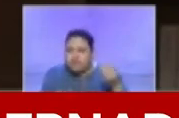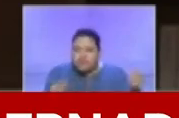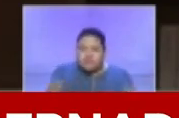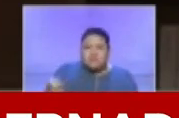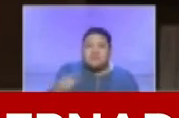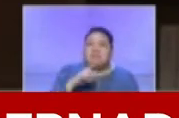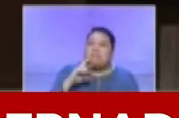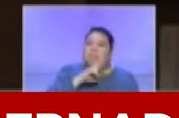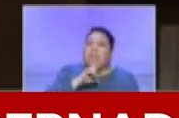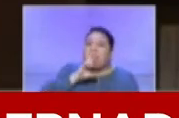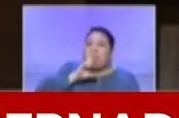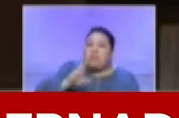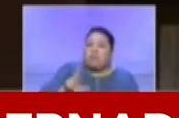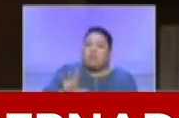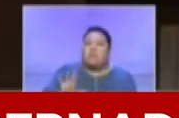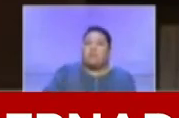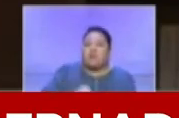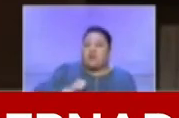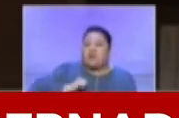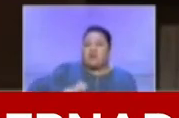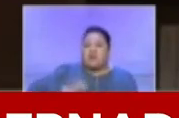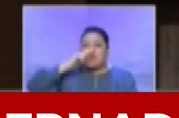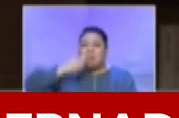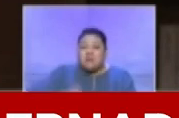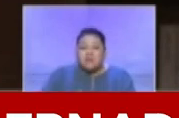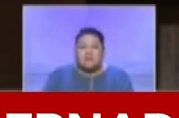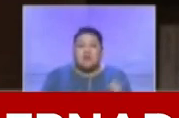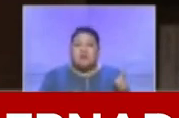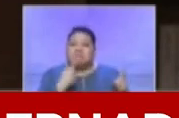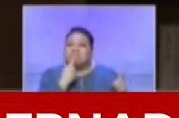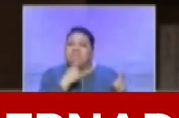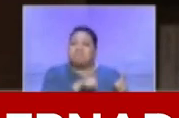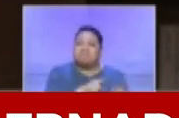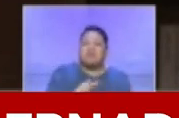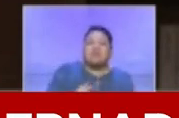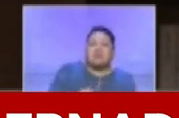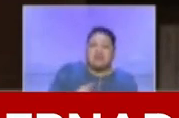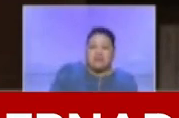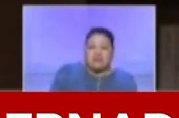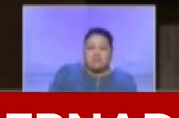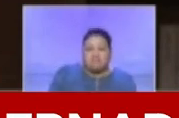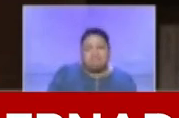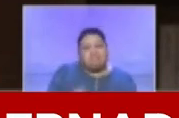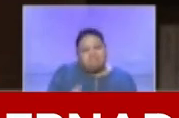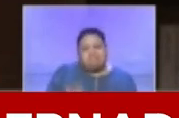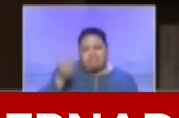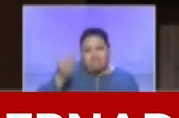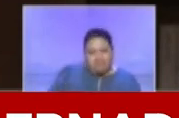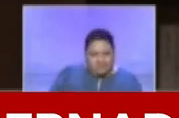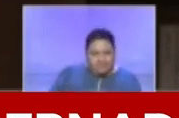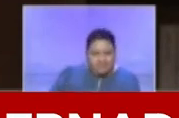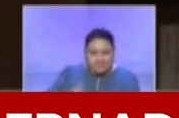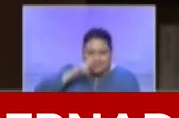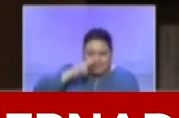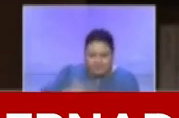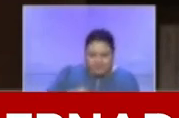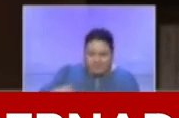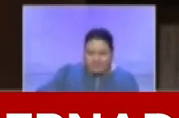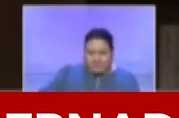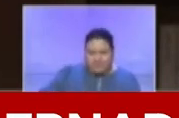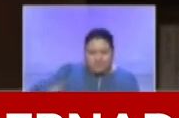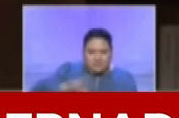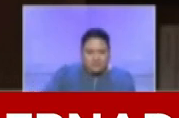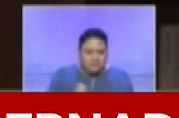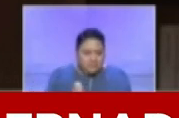urgencia en virtud de que quien está promoviendo, por una parte, es el gobernador